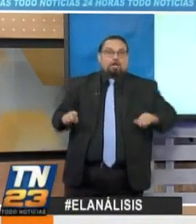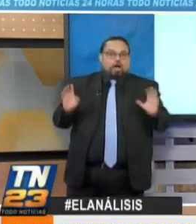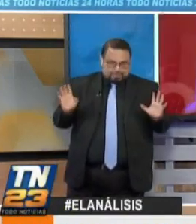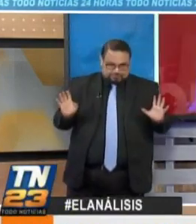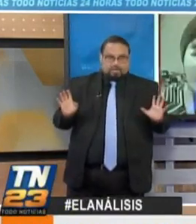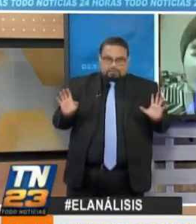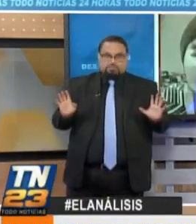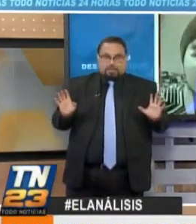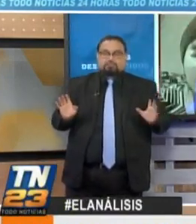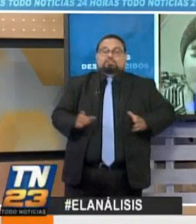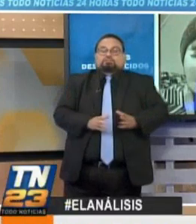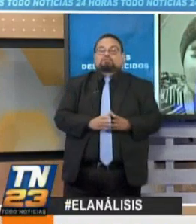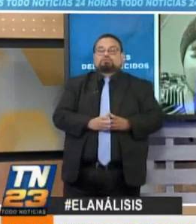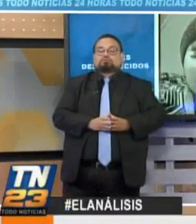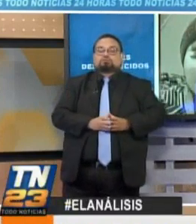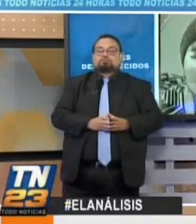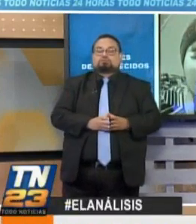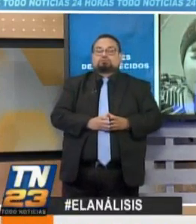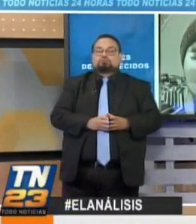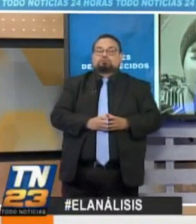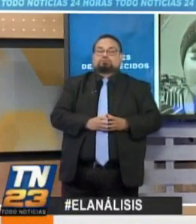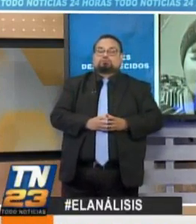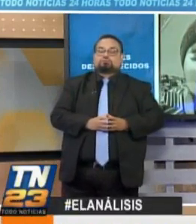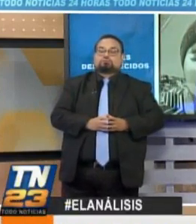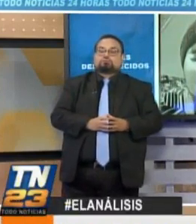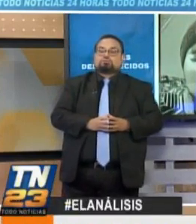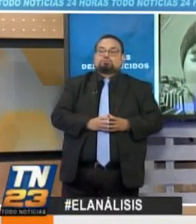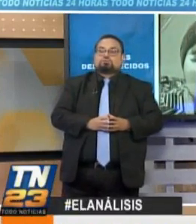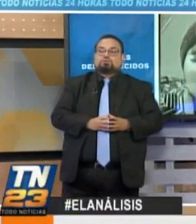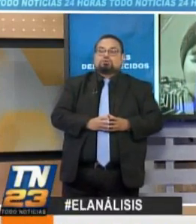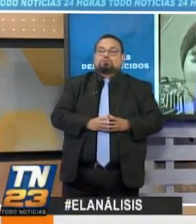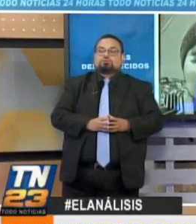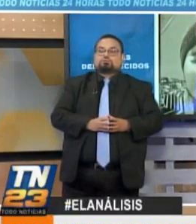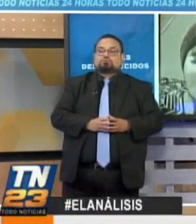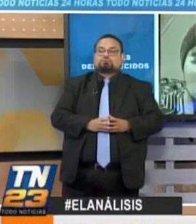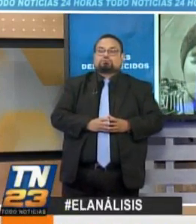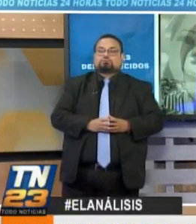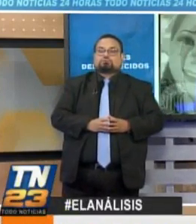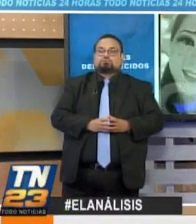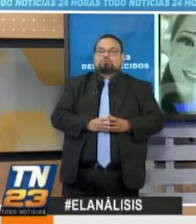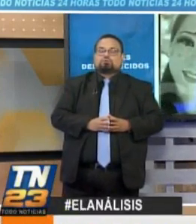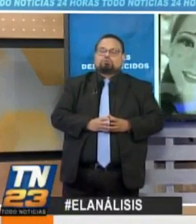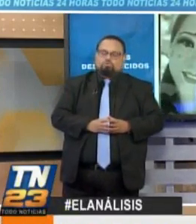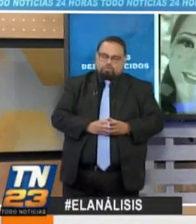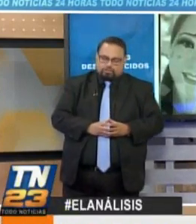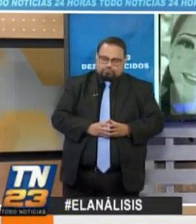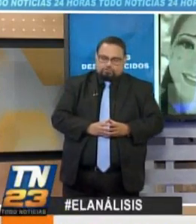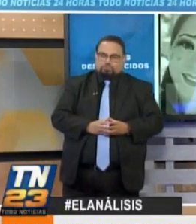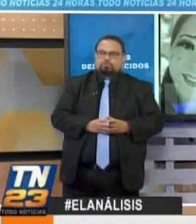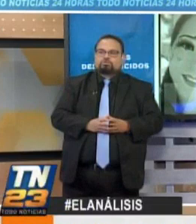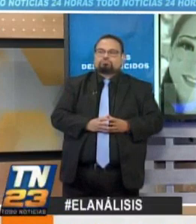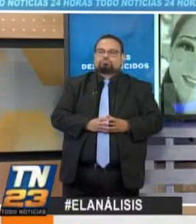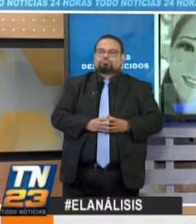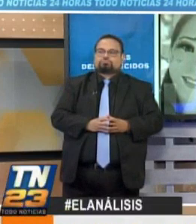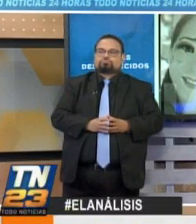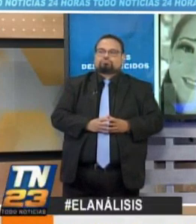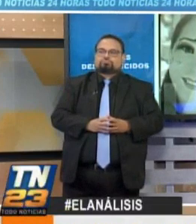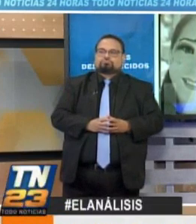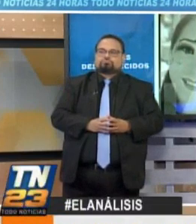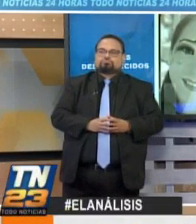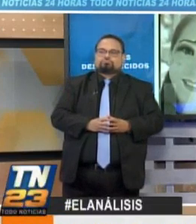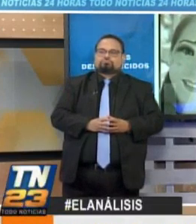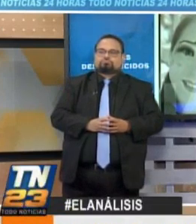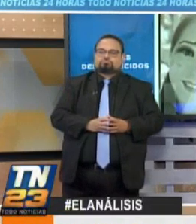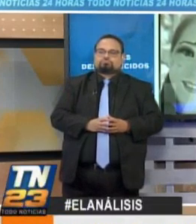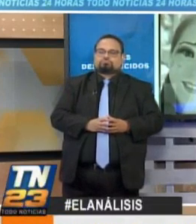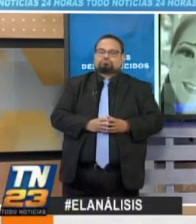mil personas. es, así es. Ahora, Talamonti, hay una frase que dice que no hay un crimen perfecto. Correcto, André. Ok, si en 18 años